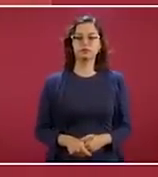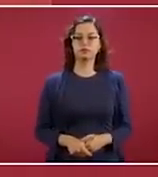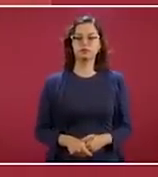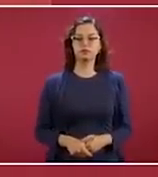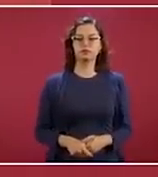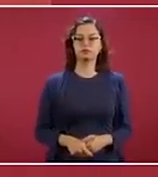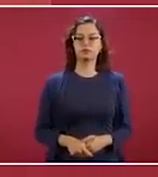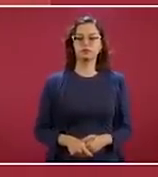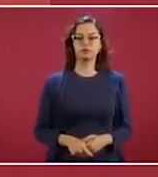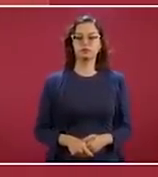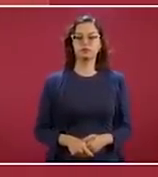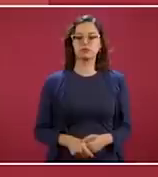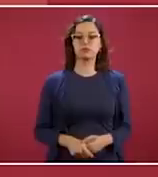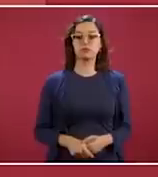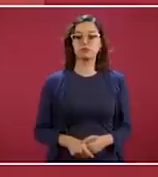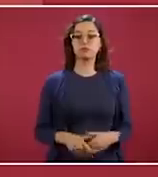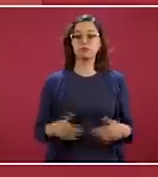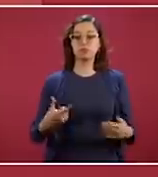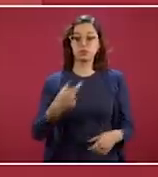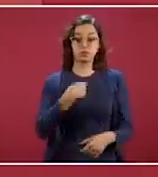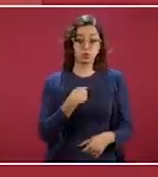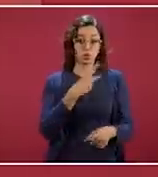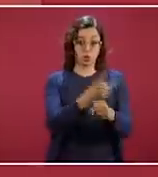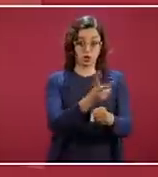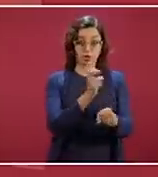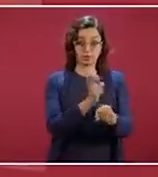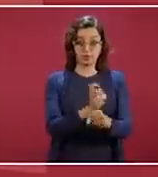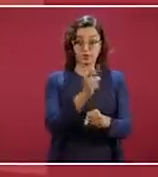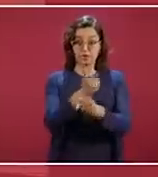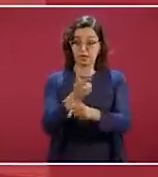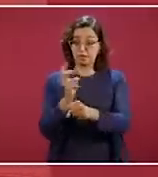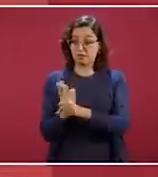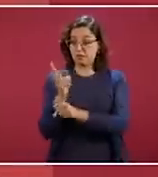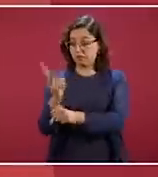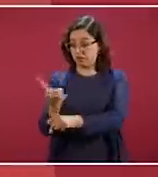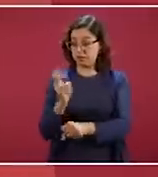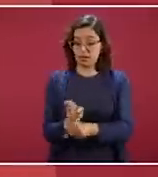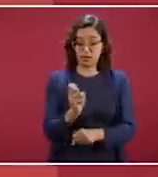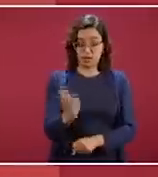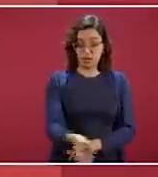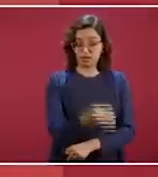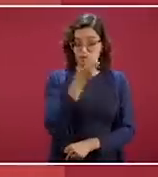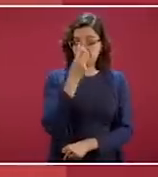cuando las invité, les dije